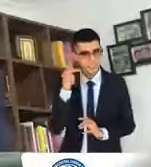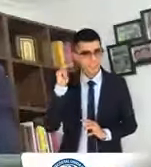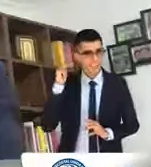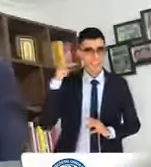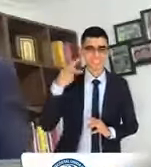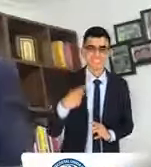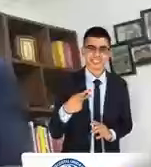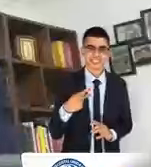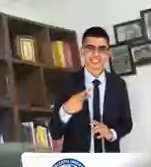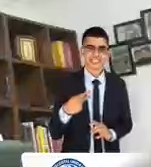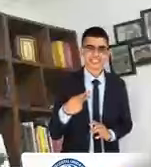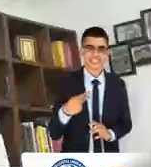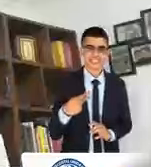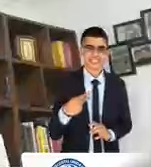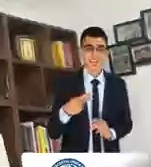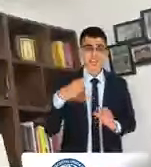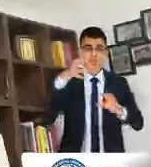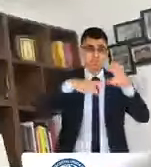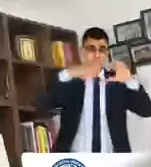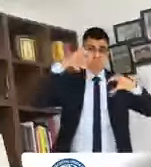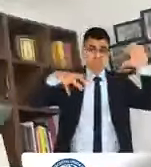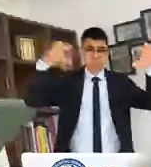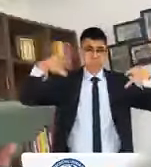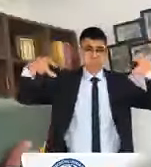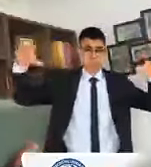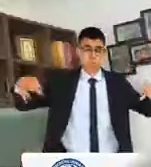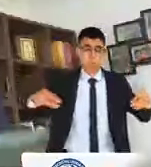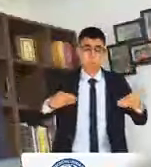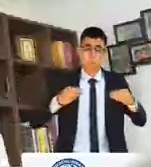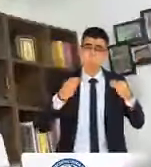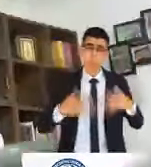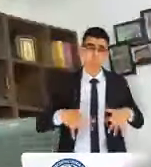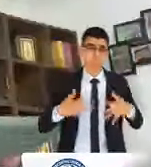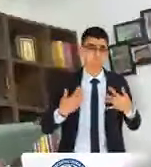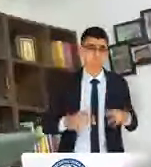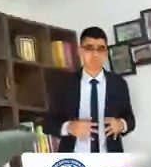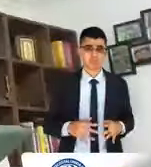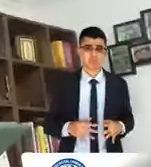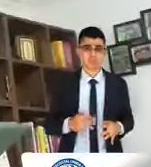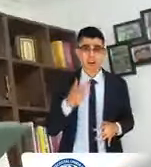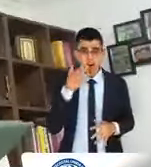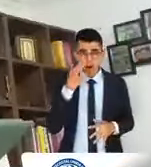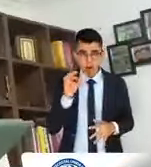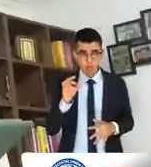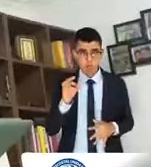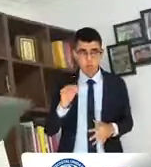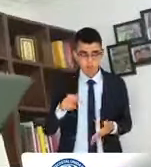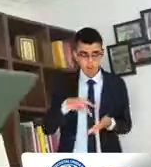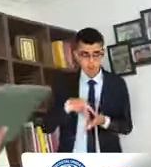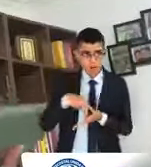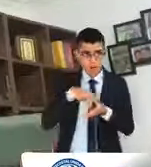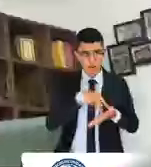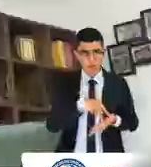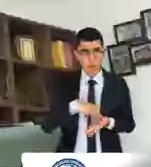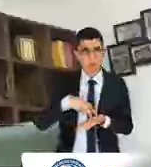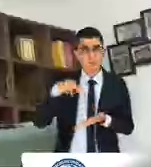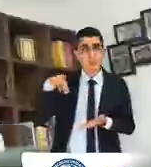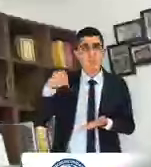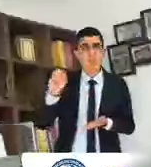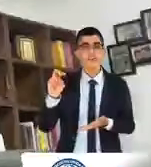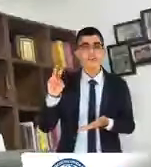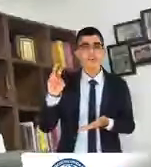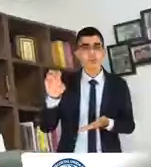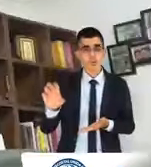del diluvio universal. Noé hizo su barca. Usted figúrese cómo sería un